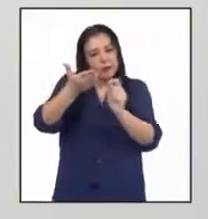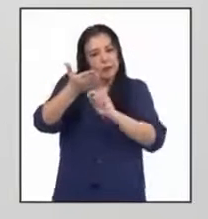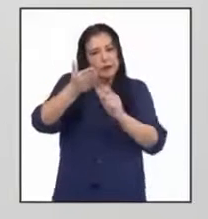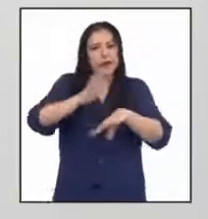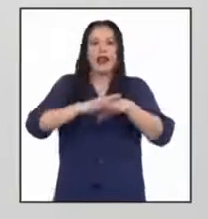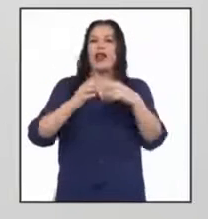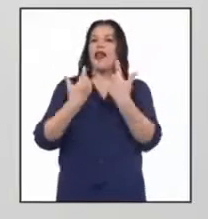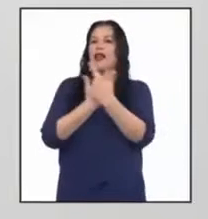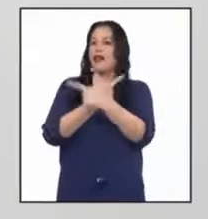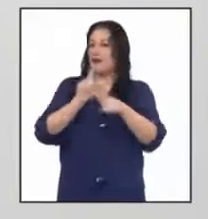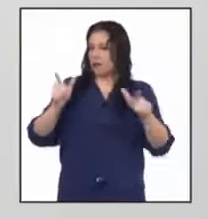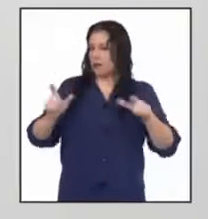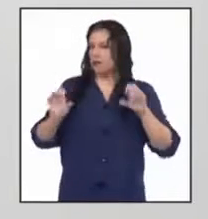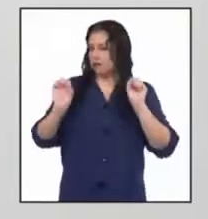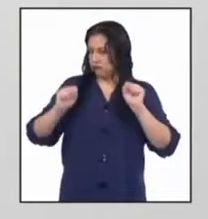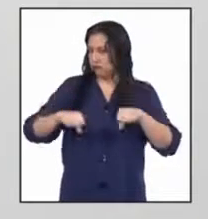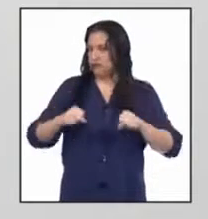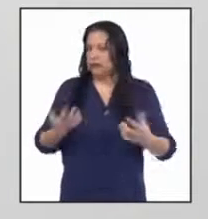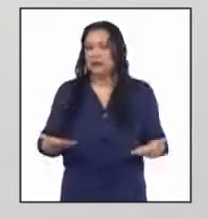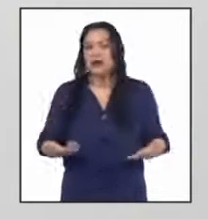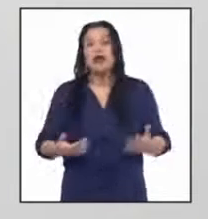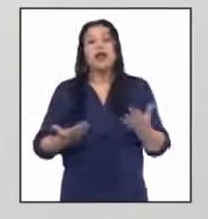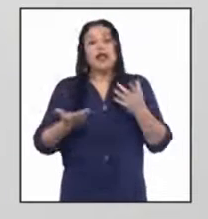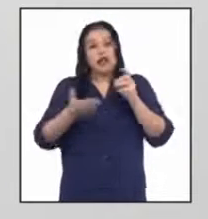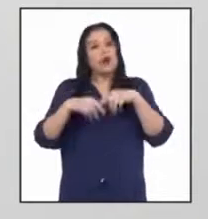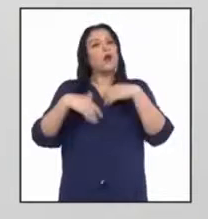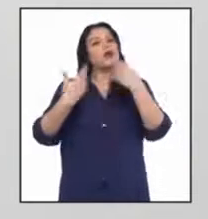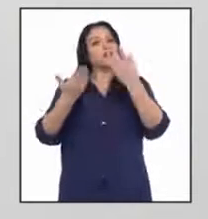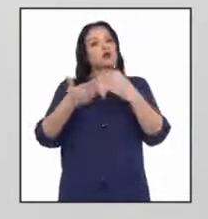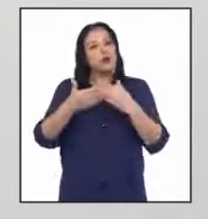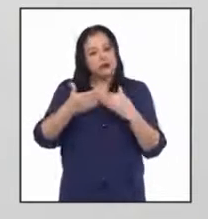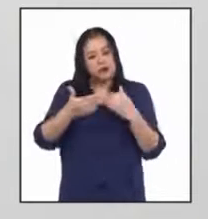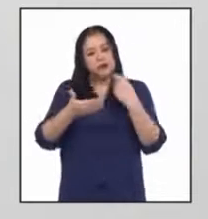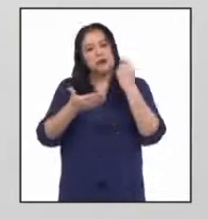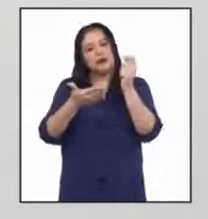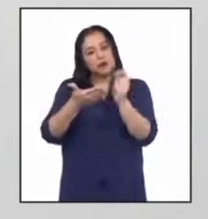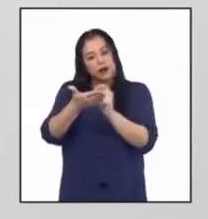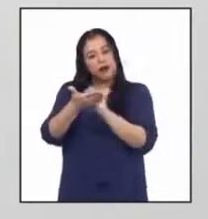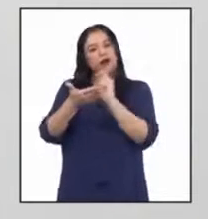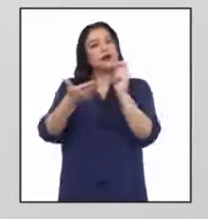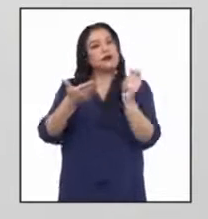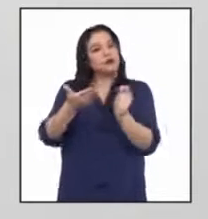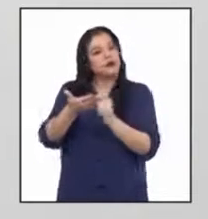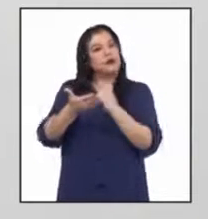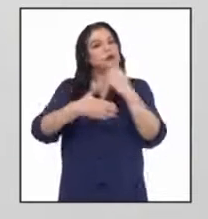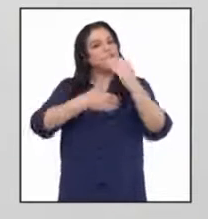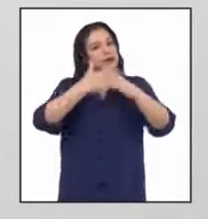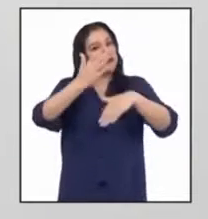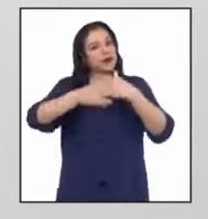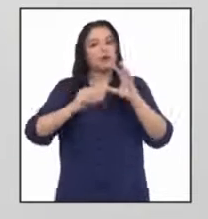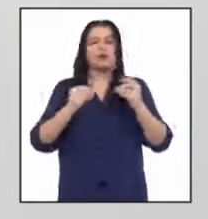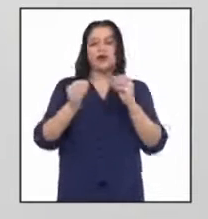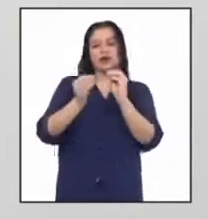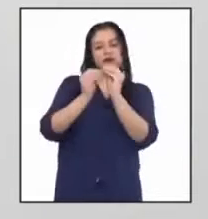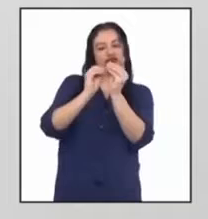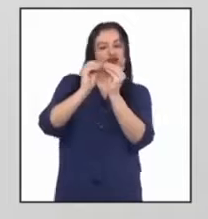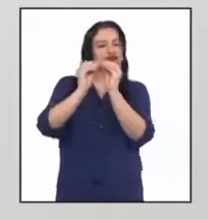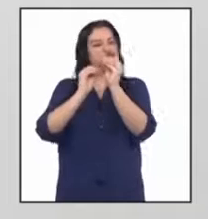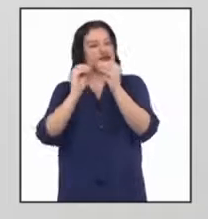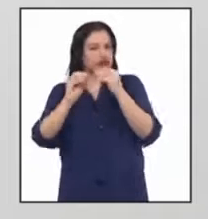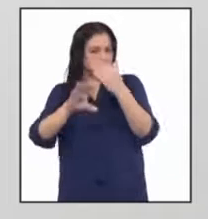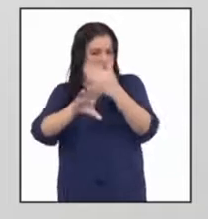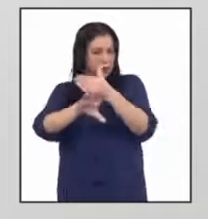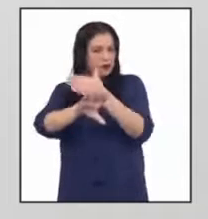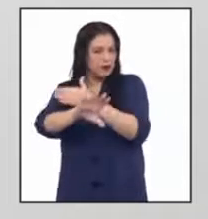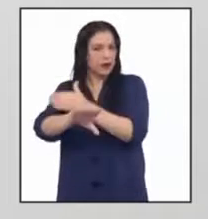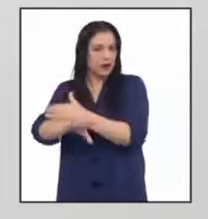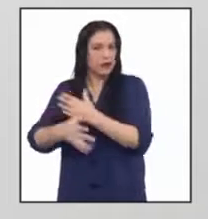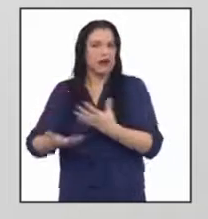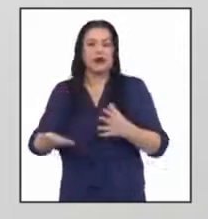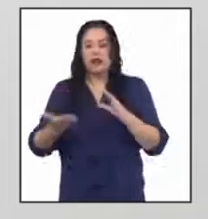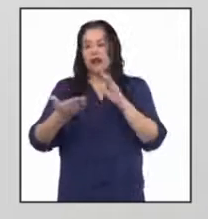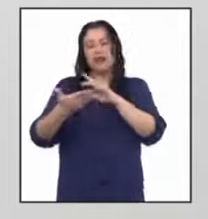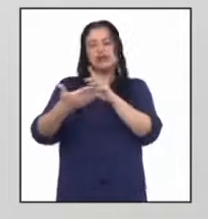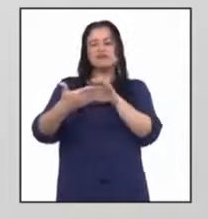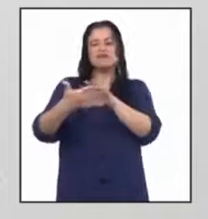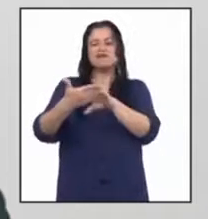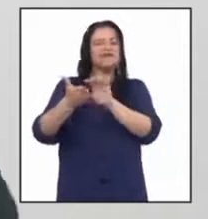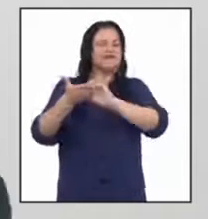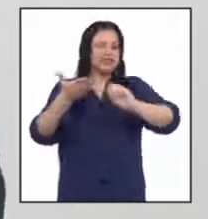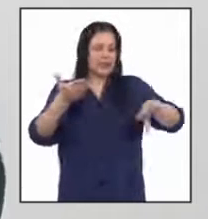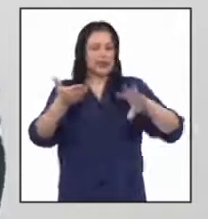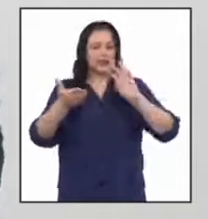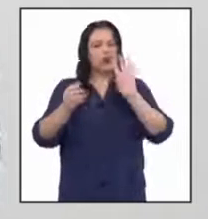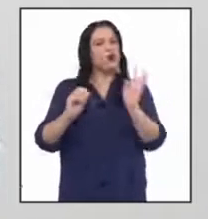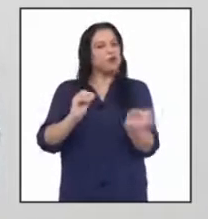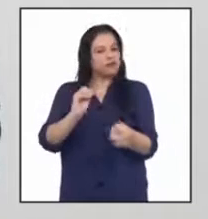más libre posible y a medida que vayas avanzando en el proceso irás puliendo todo, retirando lo innecesario